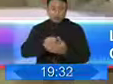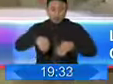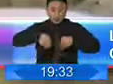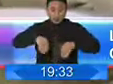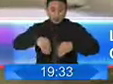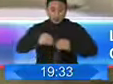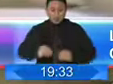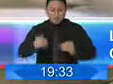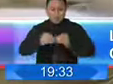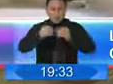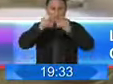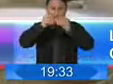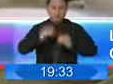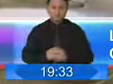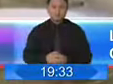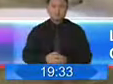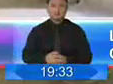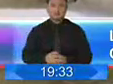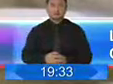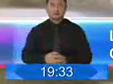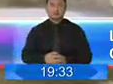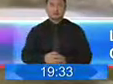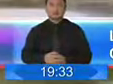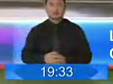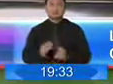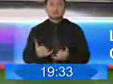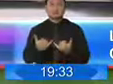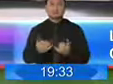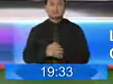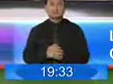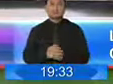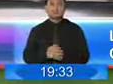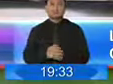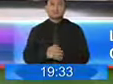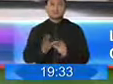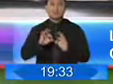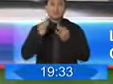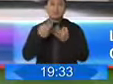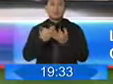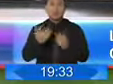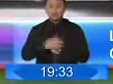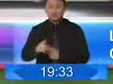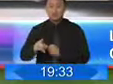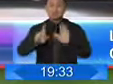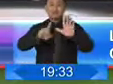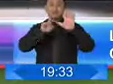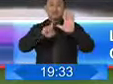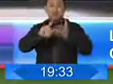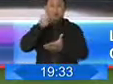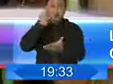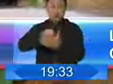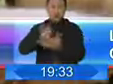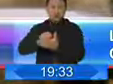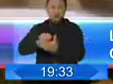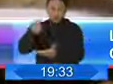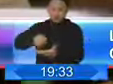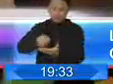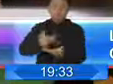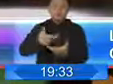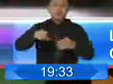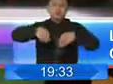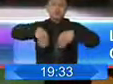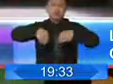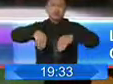supermercados, tiendas, cafeterías y otros negocios. Actualmente 6 de cada 10 familias adquieren estos productos alimenticios en los